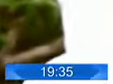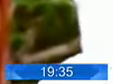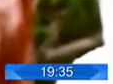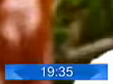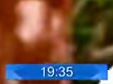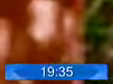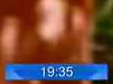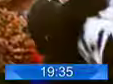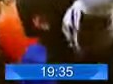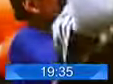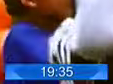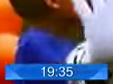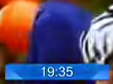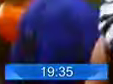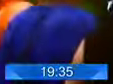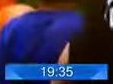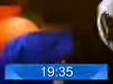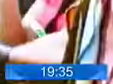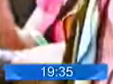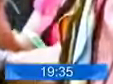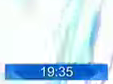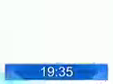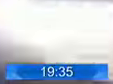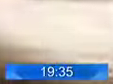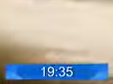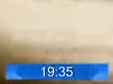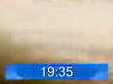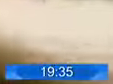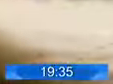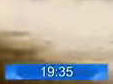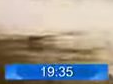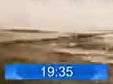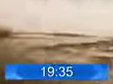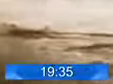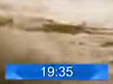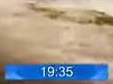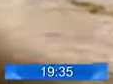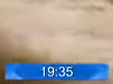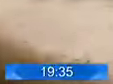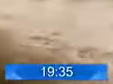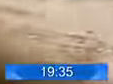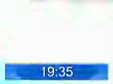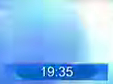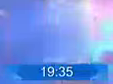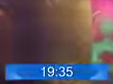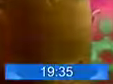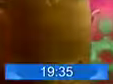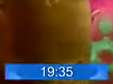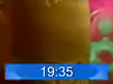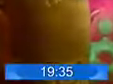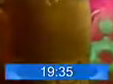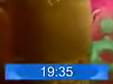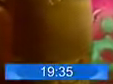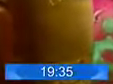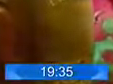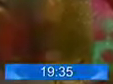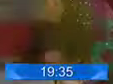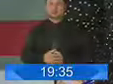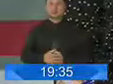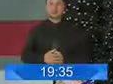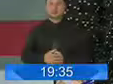un sueño me lo como entero. Así se cumple, ya no puede escapar. Esa es la